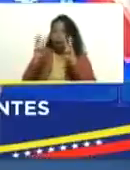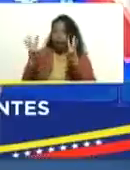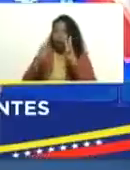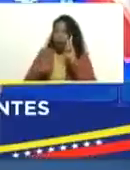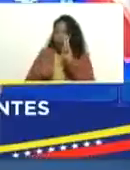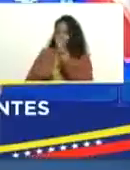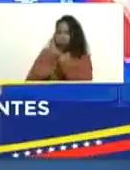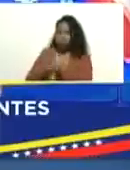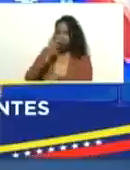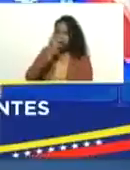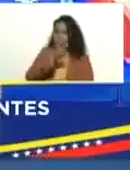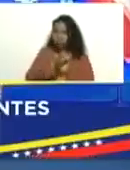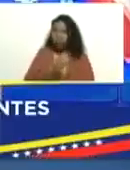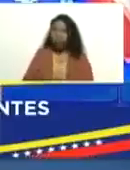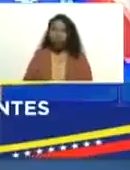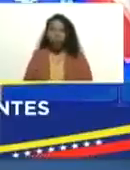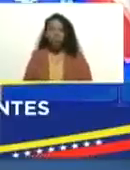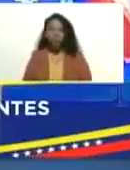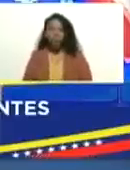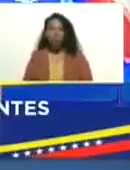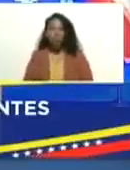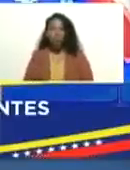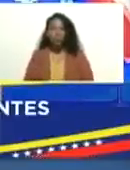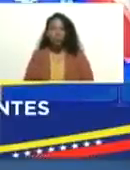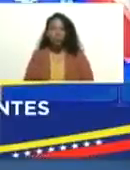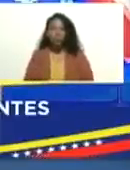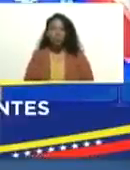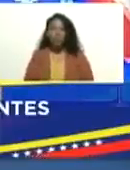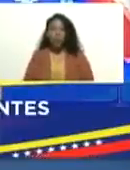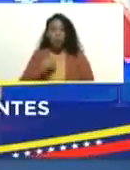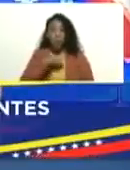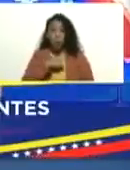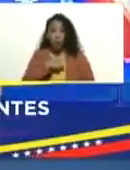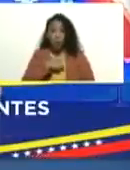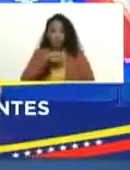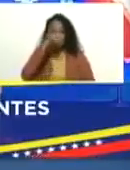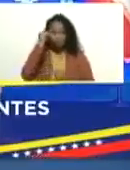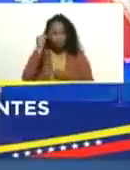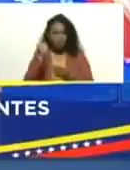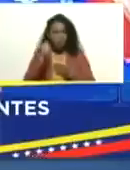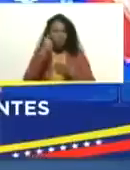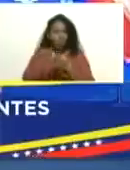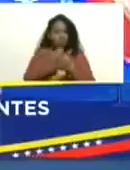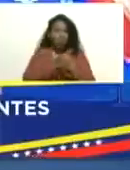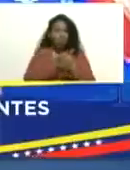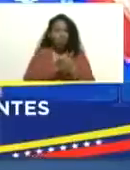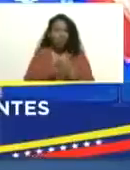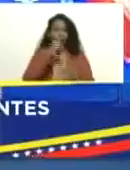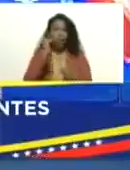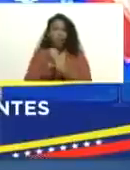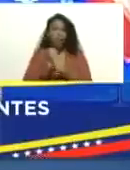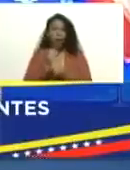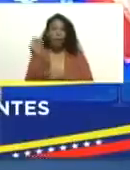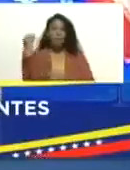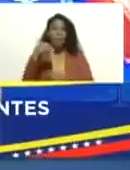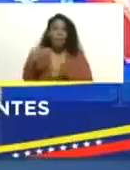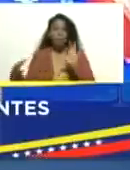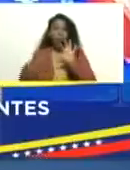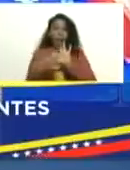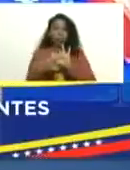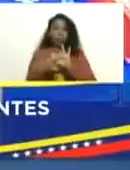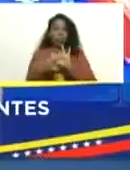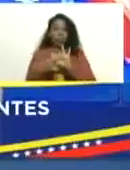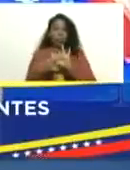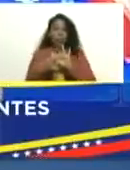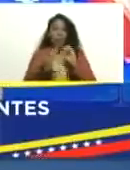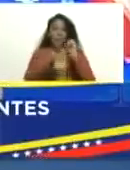hicimos esa visita. Y estamos empeñados, con la ayuda de Irán, en alianza con Irán, a inaugurar